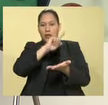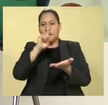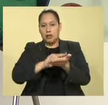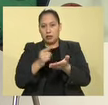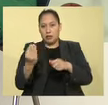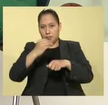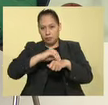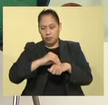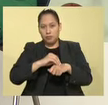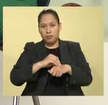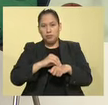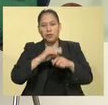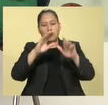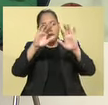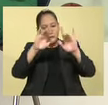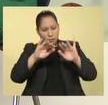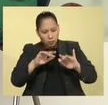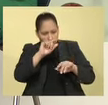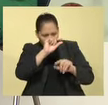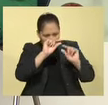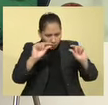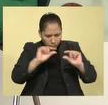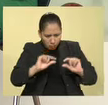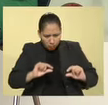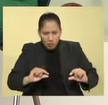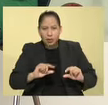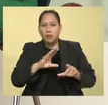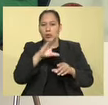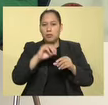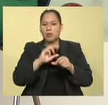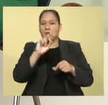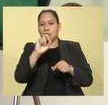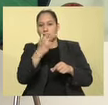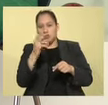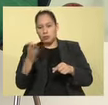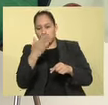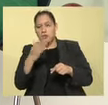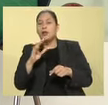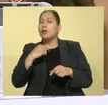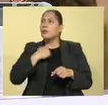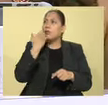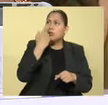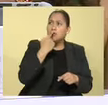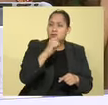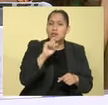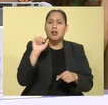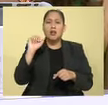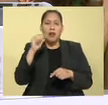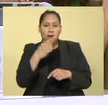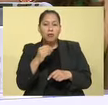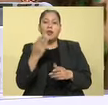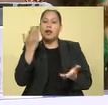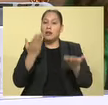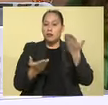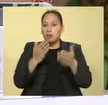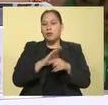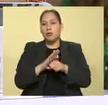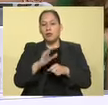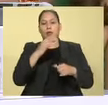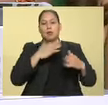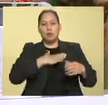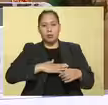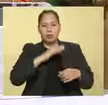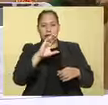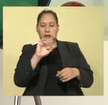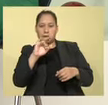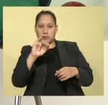ley en en formato muy sencillo y ahí les sus 36 Y si queremos demandar o denunciar algo algo dependiendo del caso juzgado Cívico